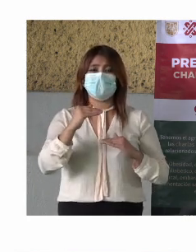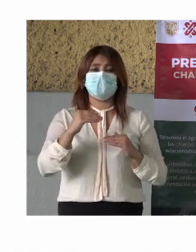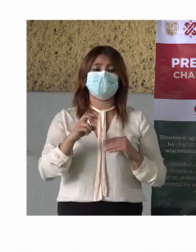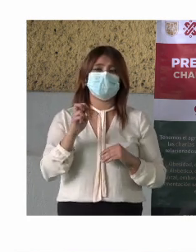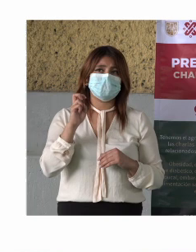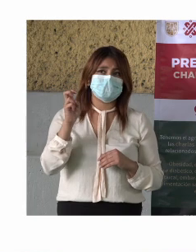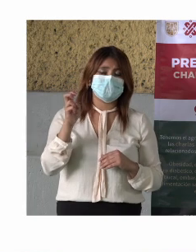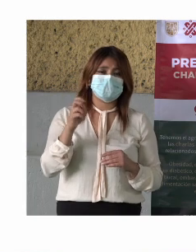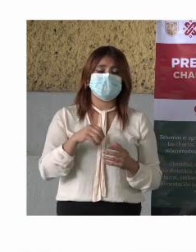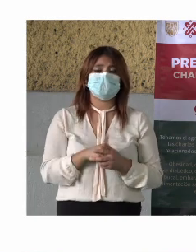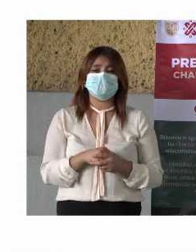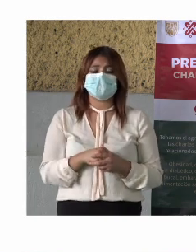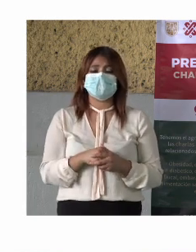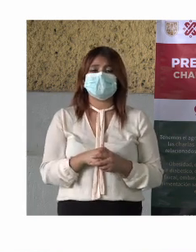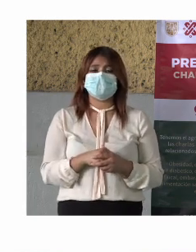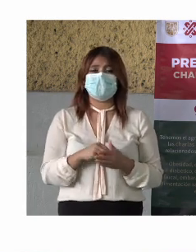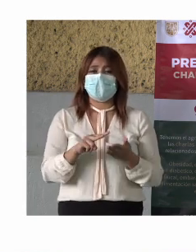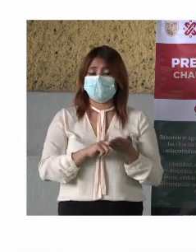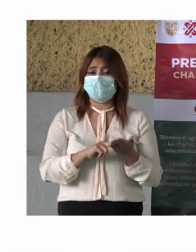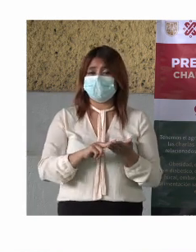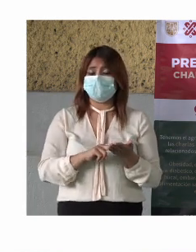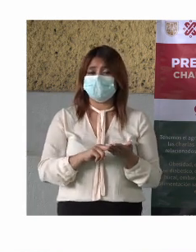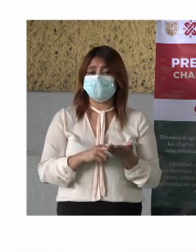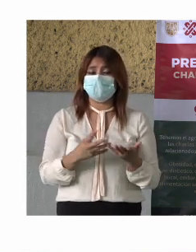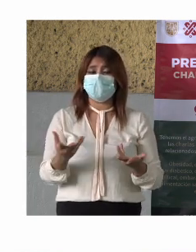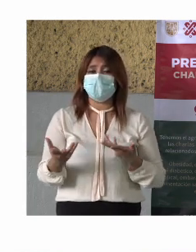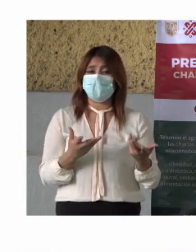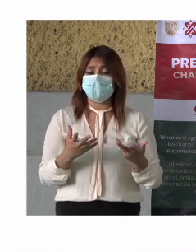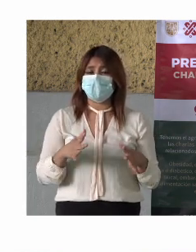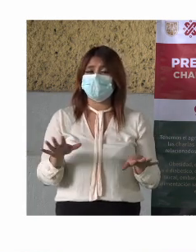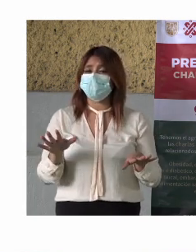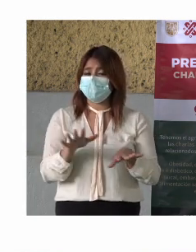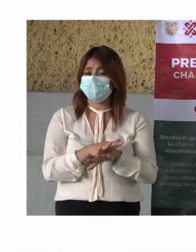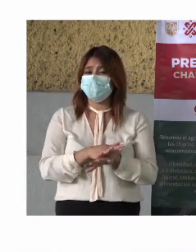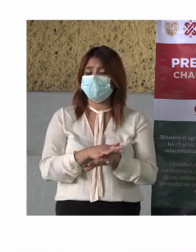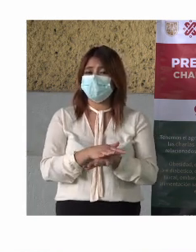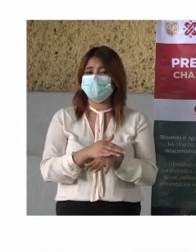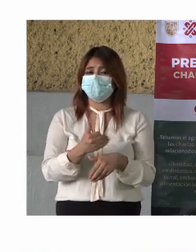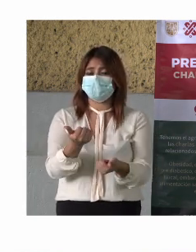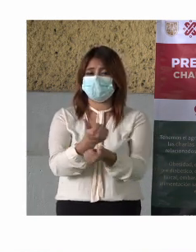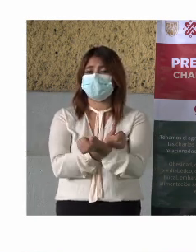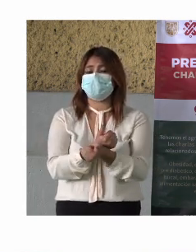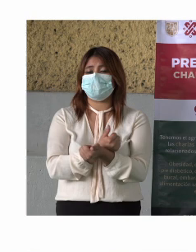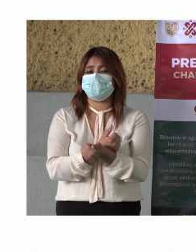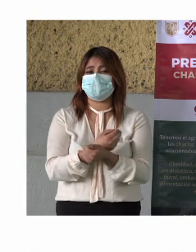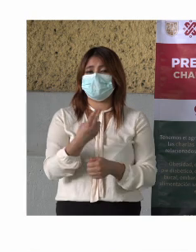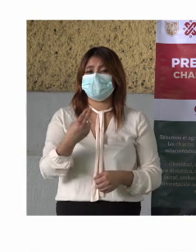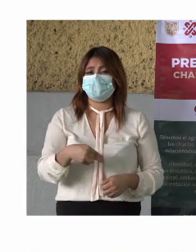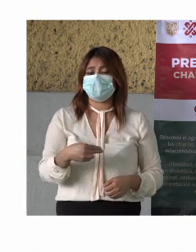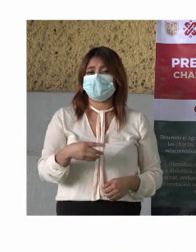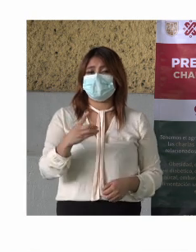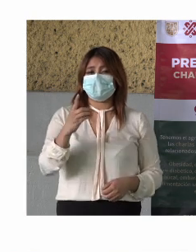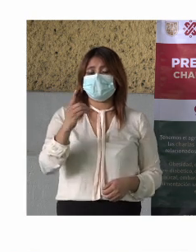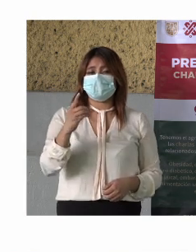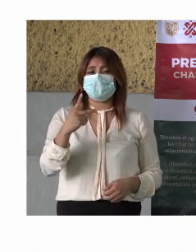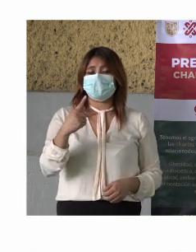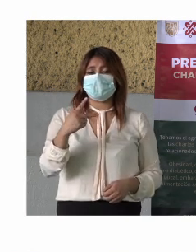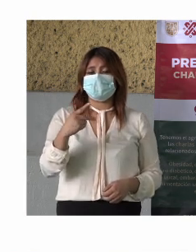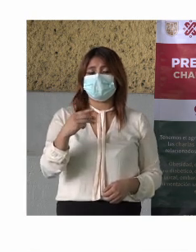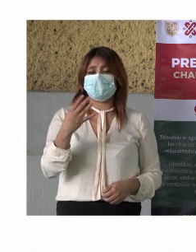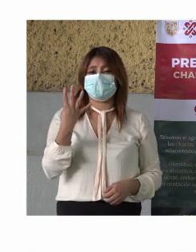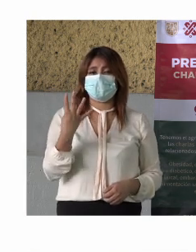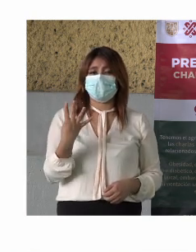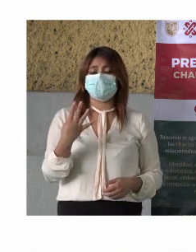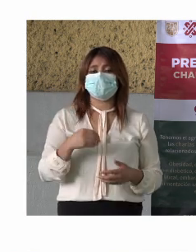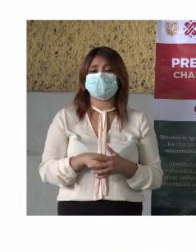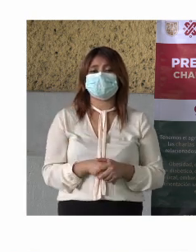esa línea verde hay un circulito amarillo que dice DGP4. Aquí esto ya le suena un poquito